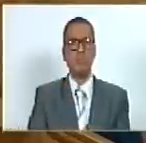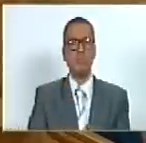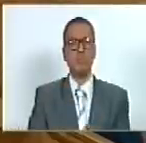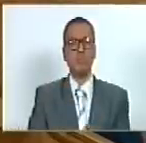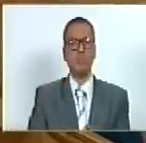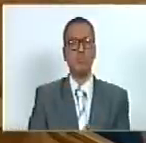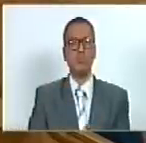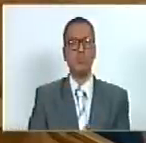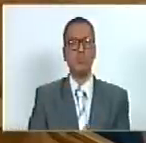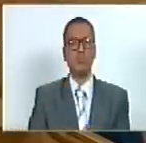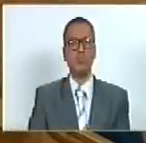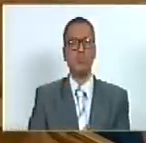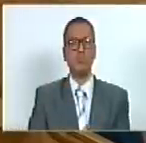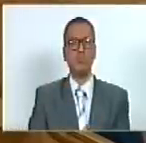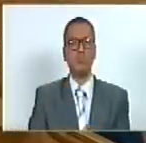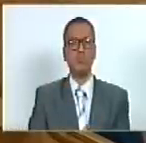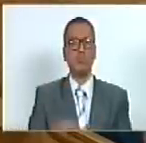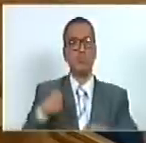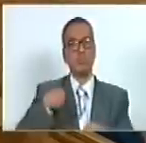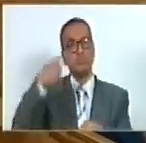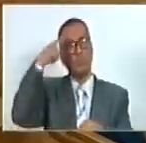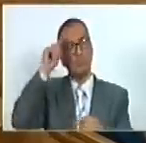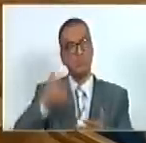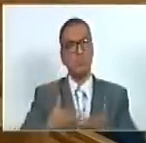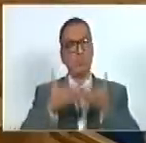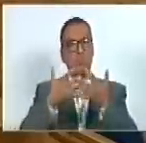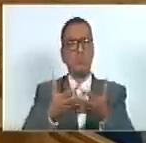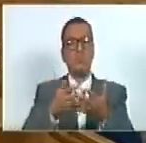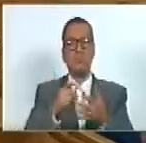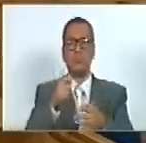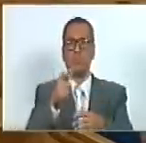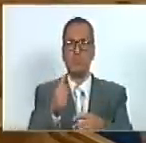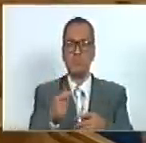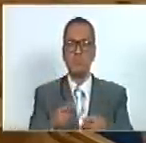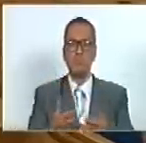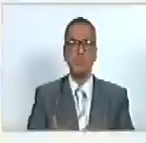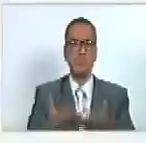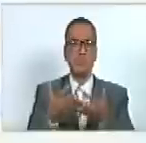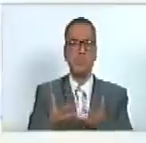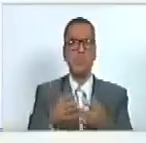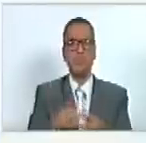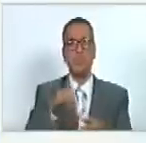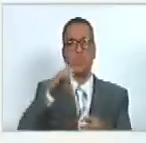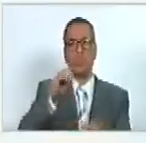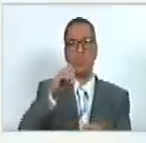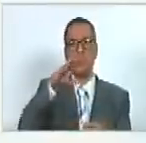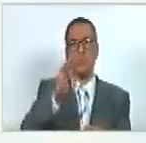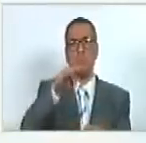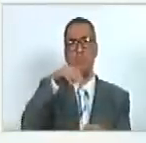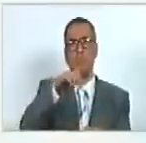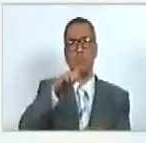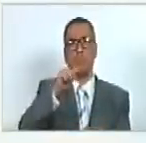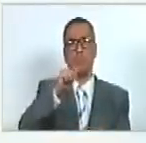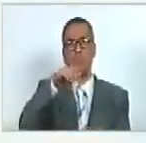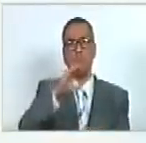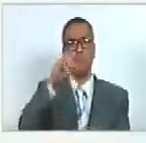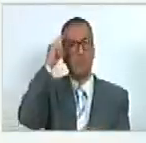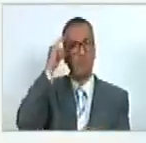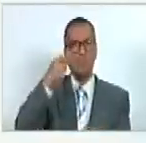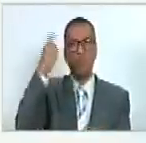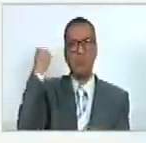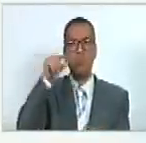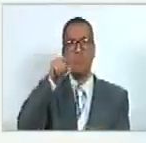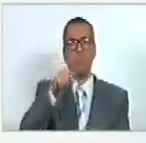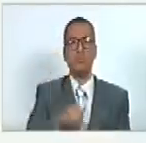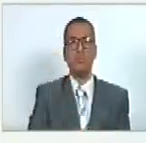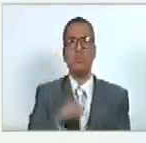a esa supuesta dádiva que le entregó la OFAC ayer, esta